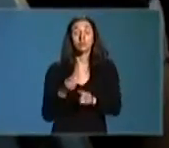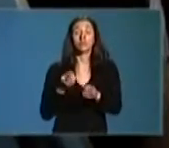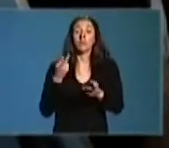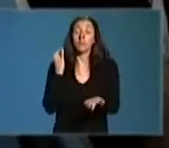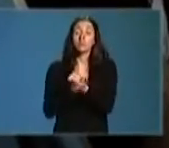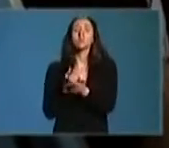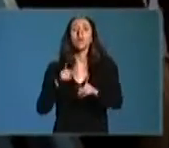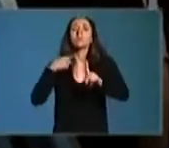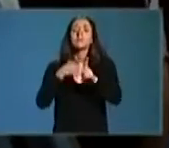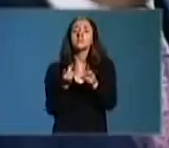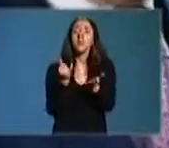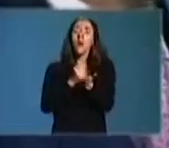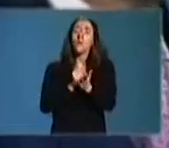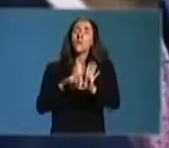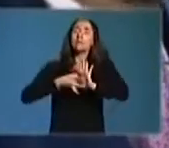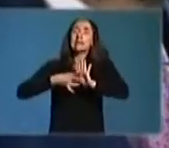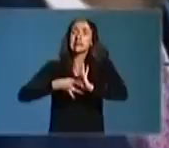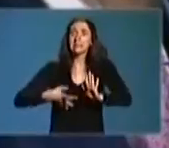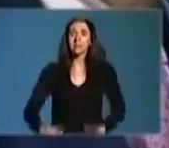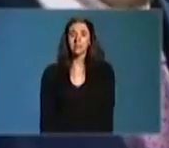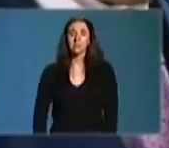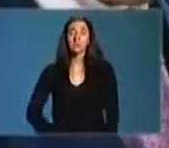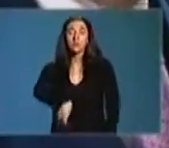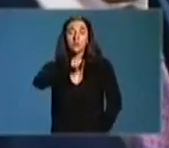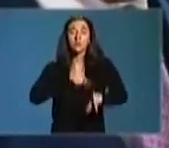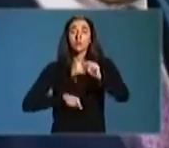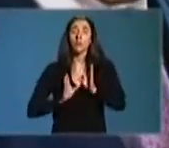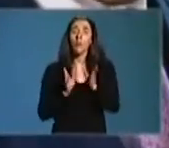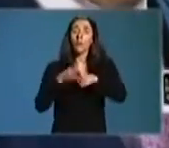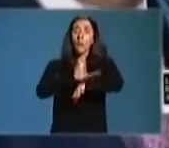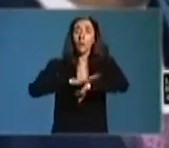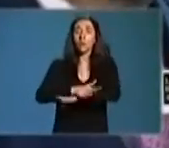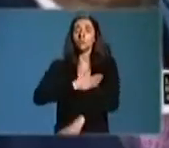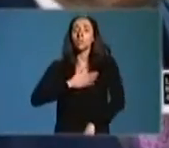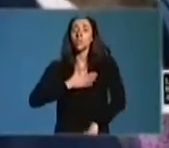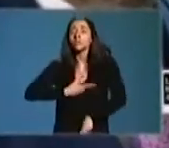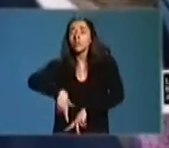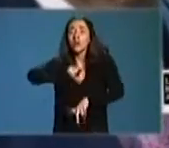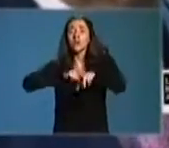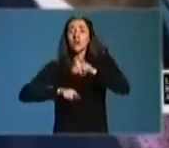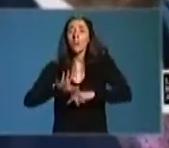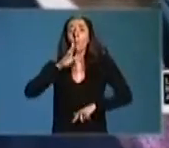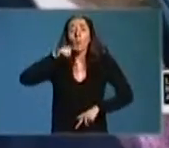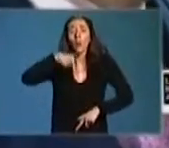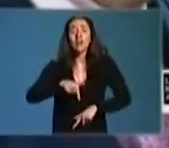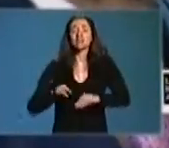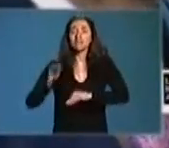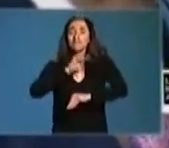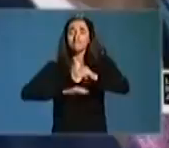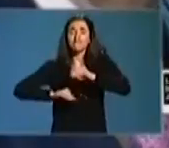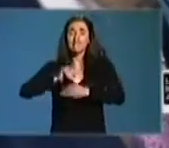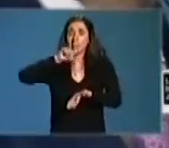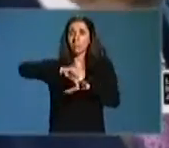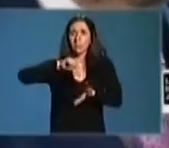calidad en todo termo municipal esta es una opción que tomamos en este equipo de gobierno y por eso o saneamiento integral la